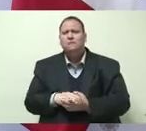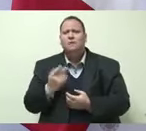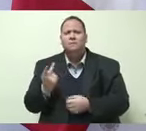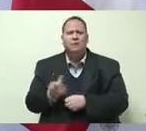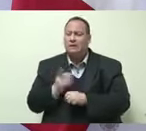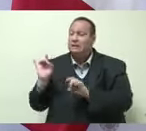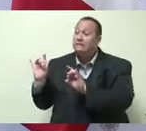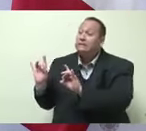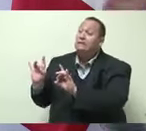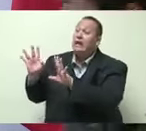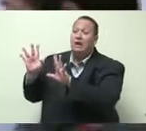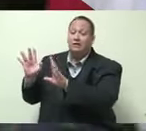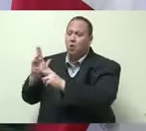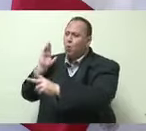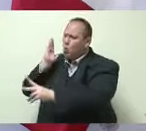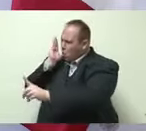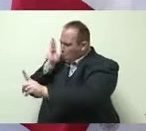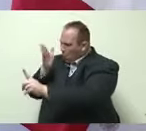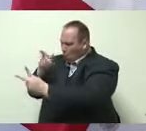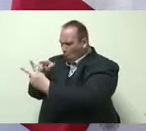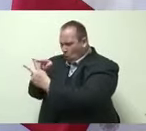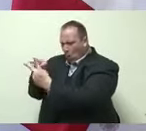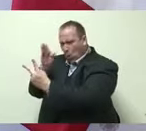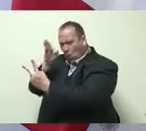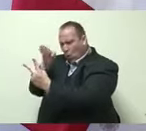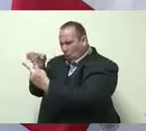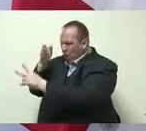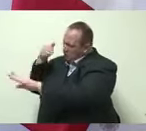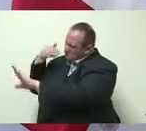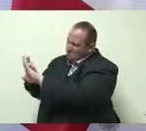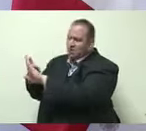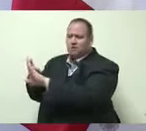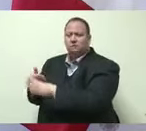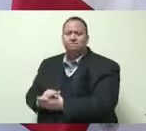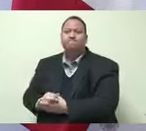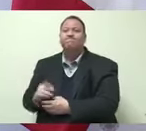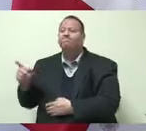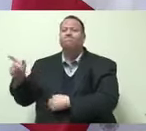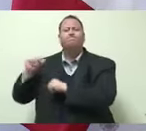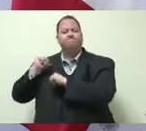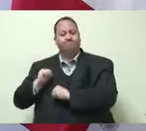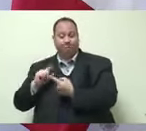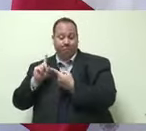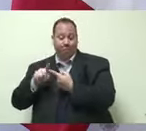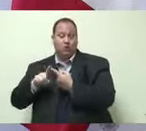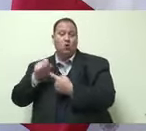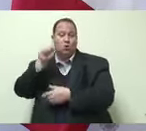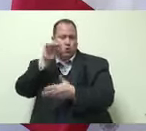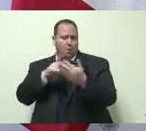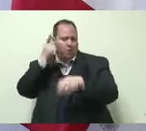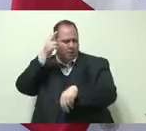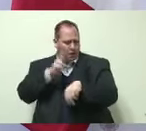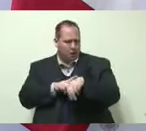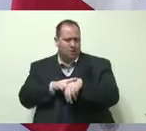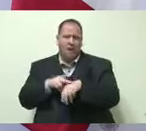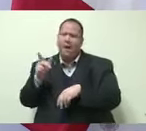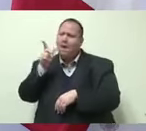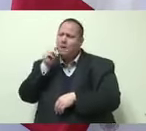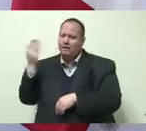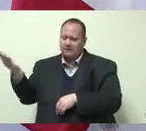el evento fue una agresión directa en contra de los elementos, quienes ostentaban los cargos de subdirector de la